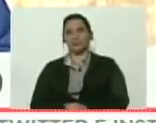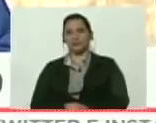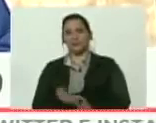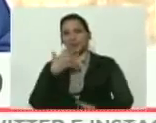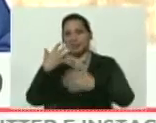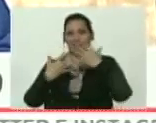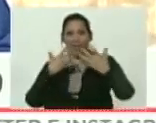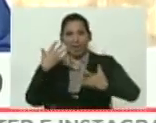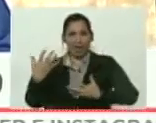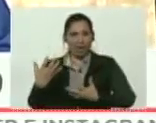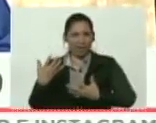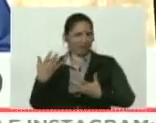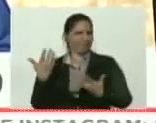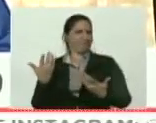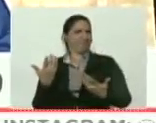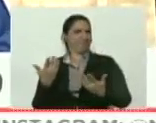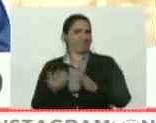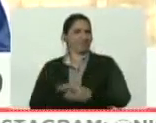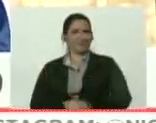Un chinazo.